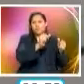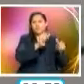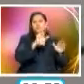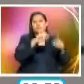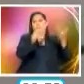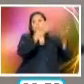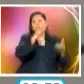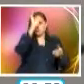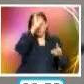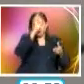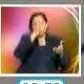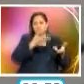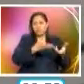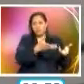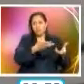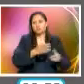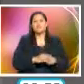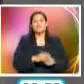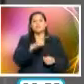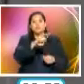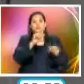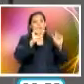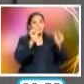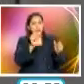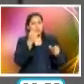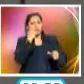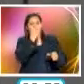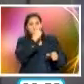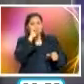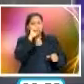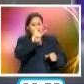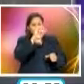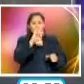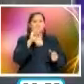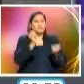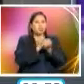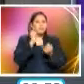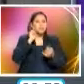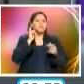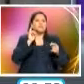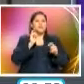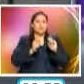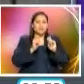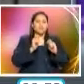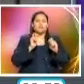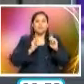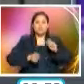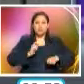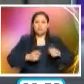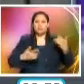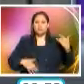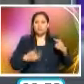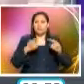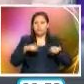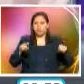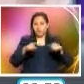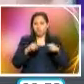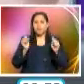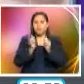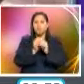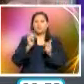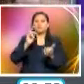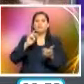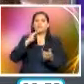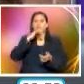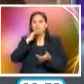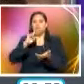tradiciones populares. No es solamente en las artes visuales, lo hemos visto también en la música. Ciertas formas de la música también influyen sobre